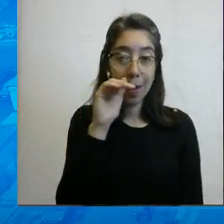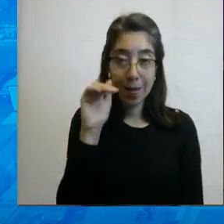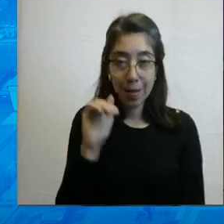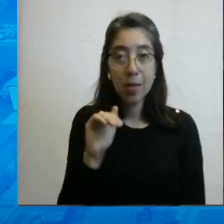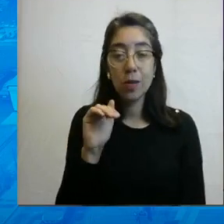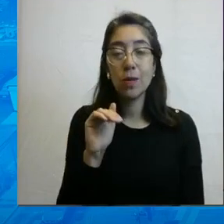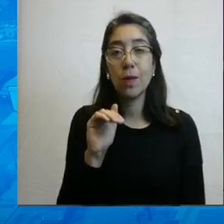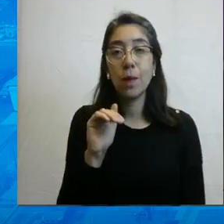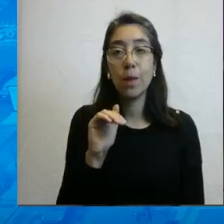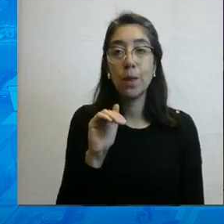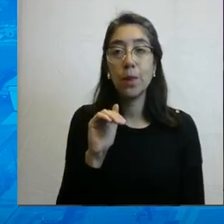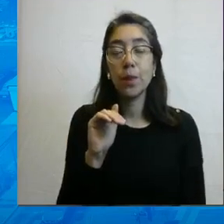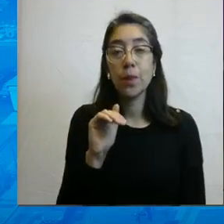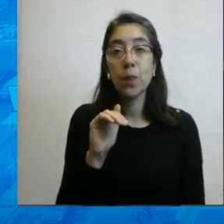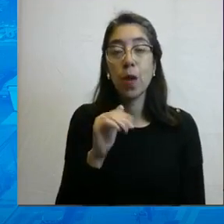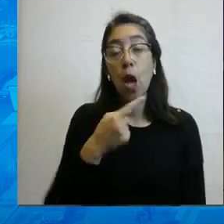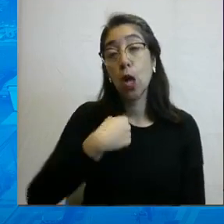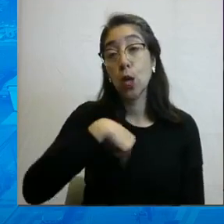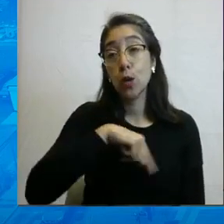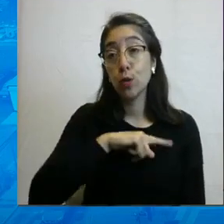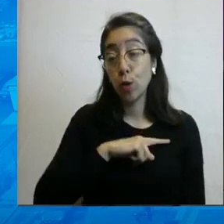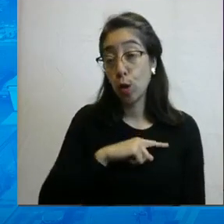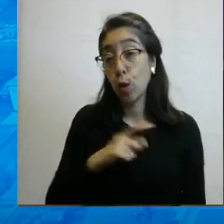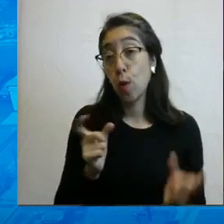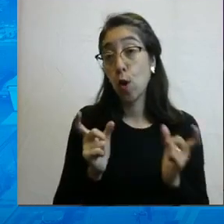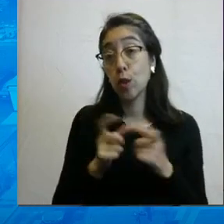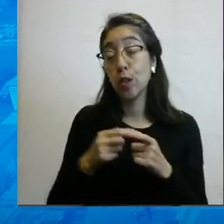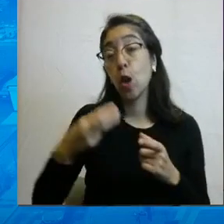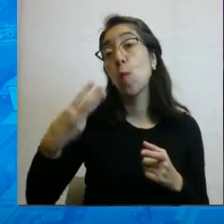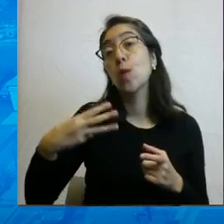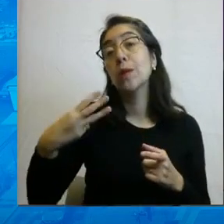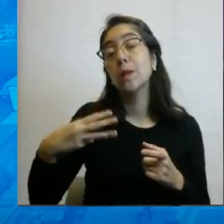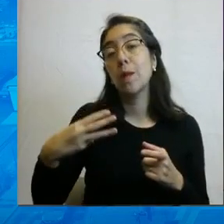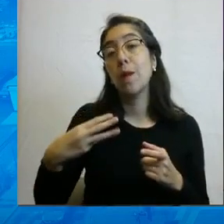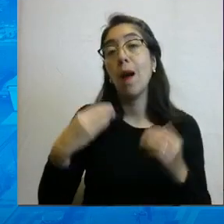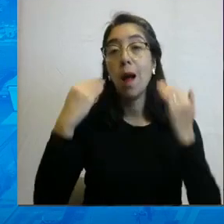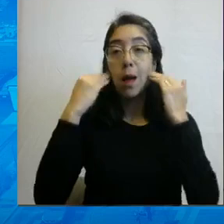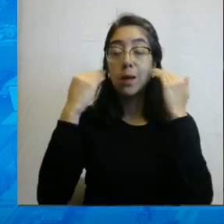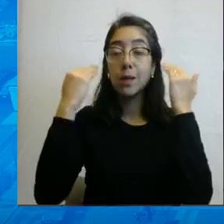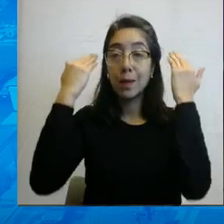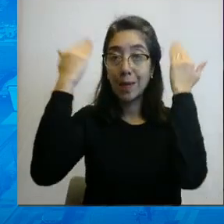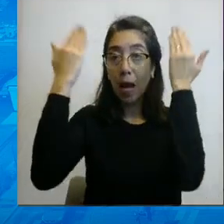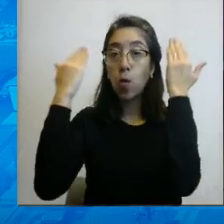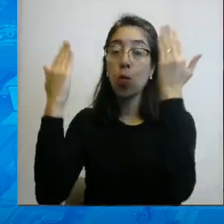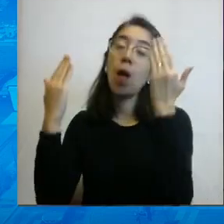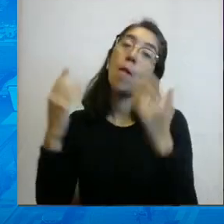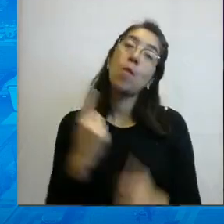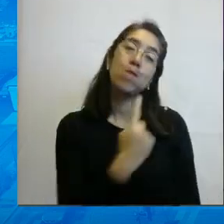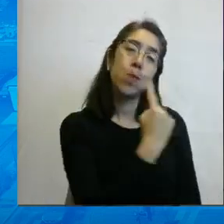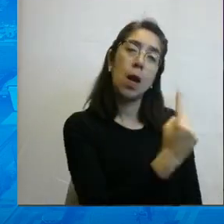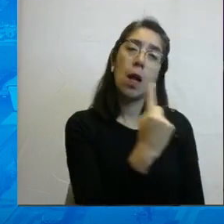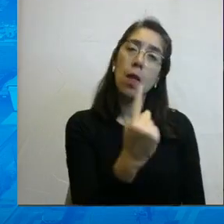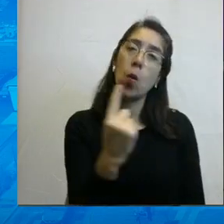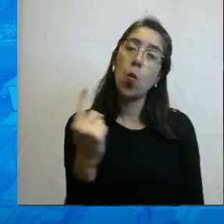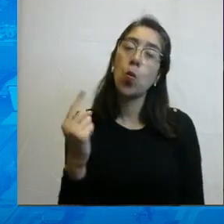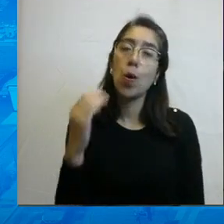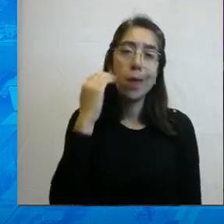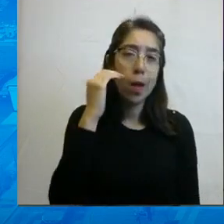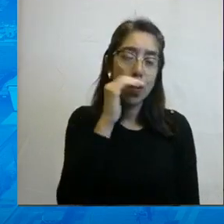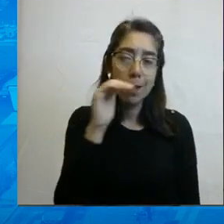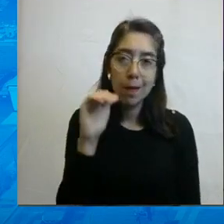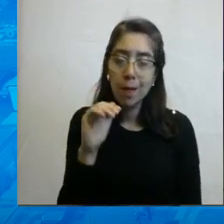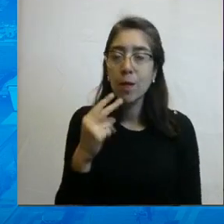bueno, en nombre del Consejo Municipal también enviarle un saludo afectuoso a cada niño y niña de nuestra comuna y también a